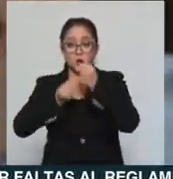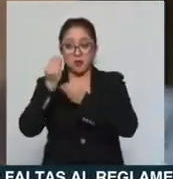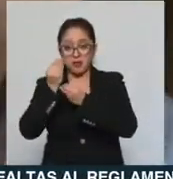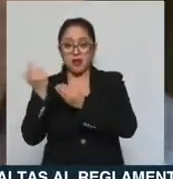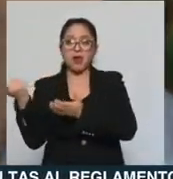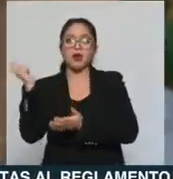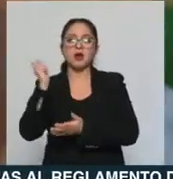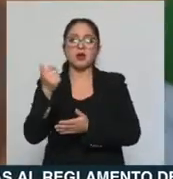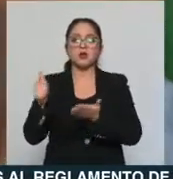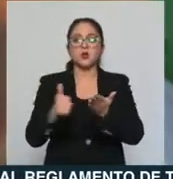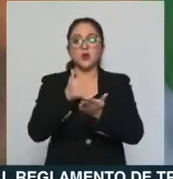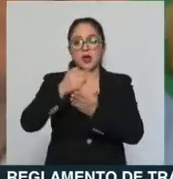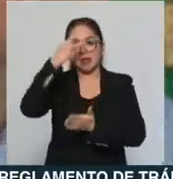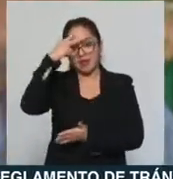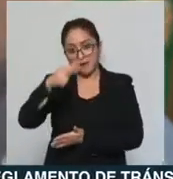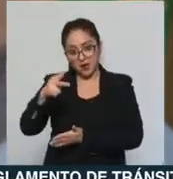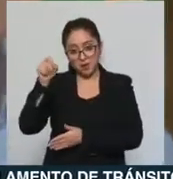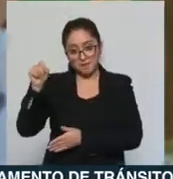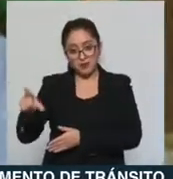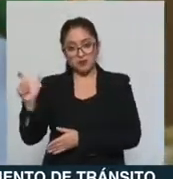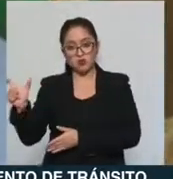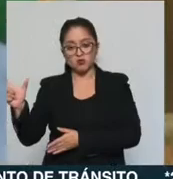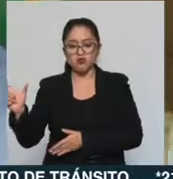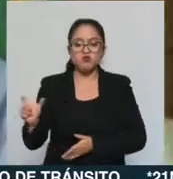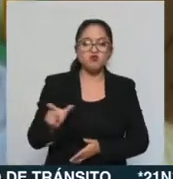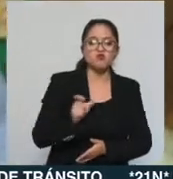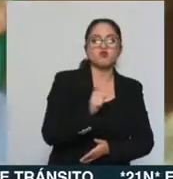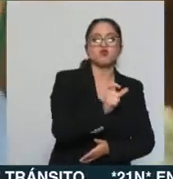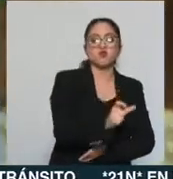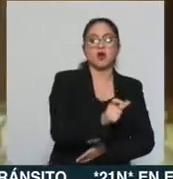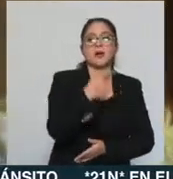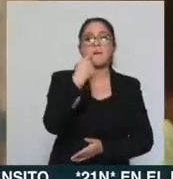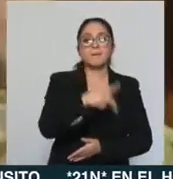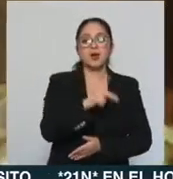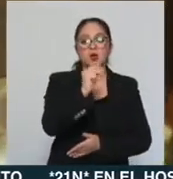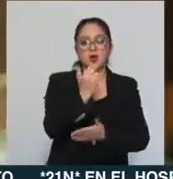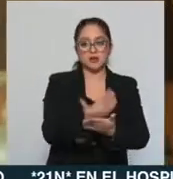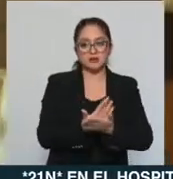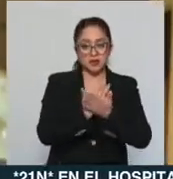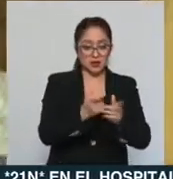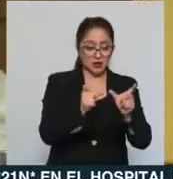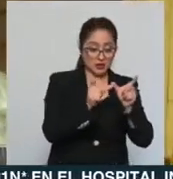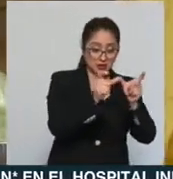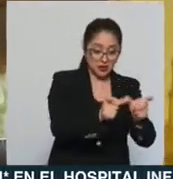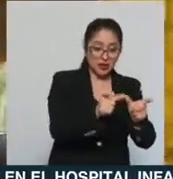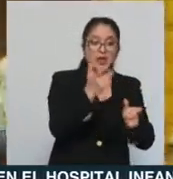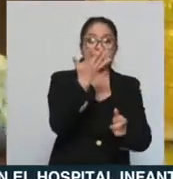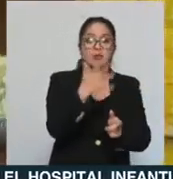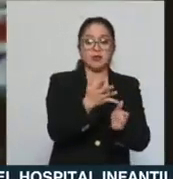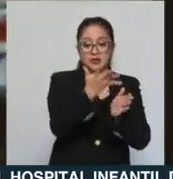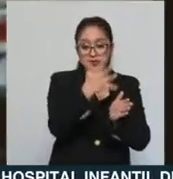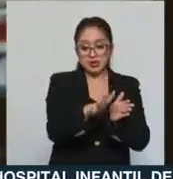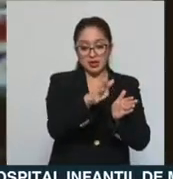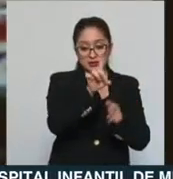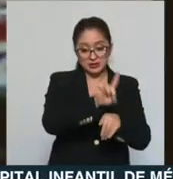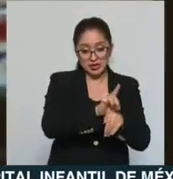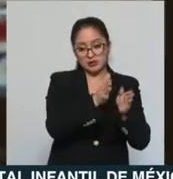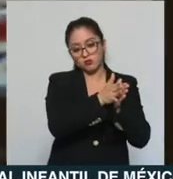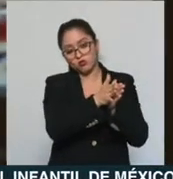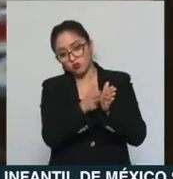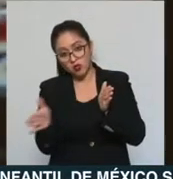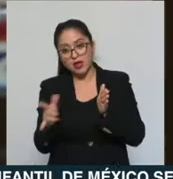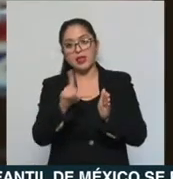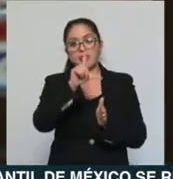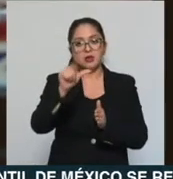que otorgaba la Ciudad de México, pero podrá ocuparla después de 10 días, por lo que tendrá que esperar y solventar los gastos con